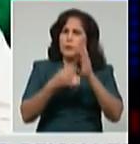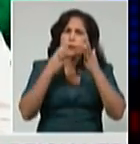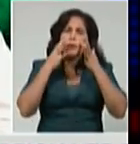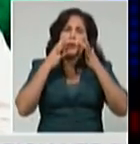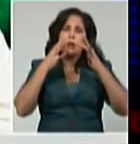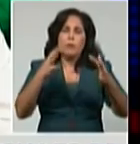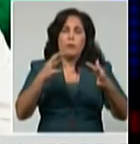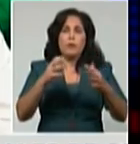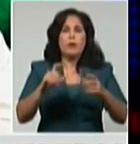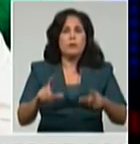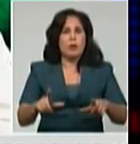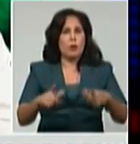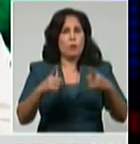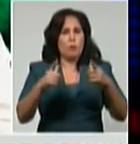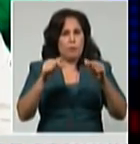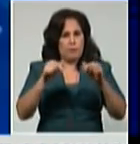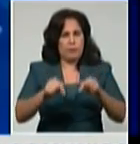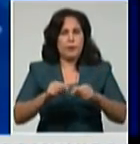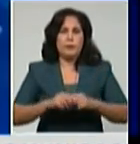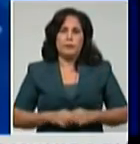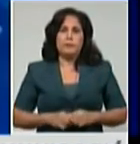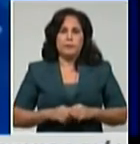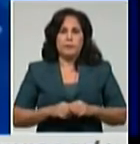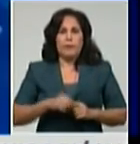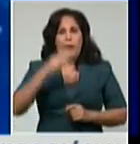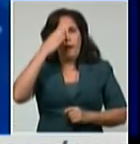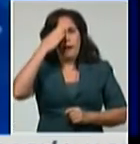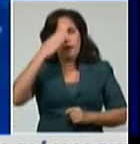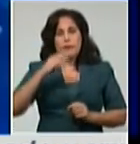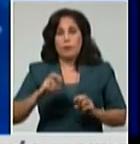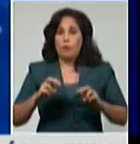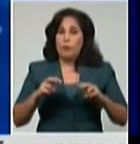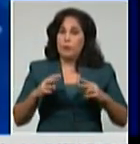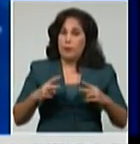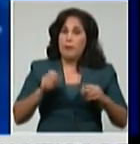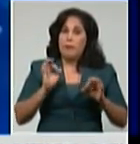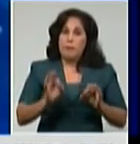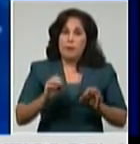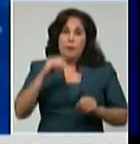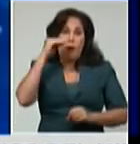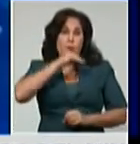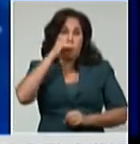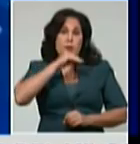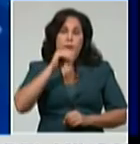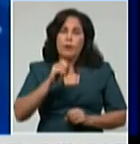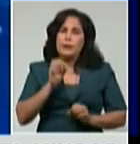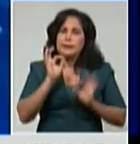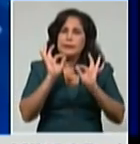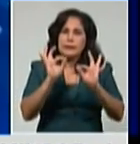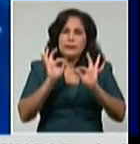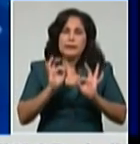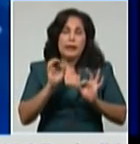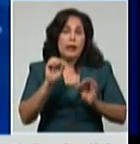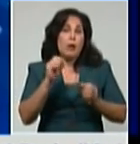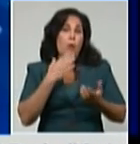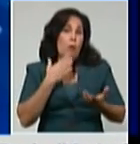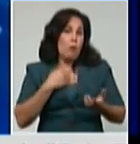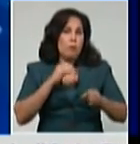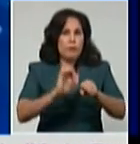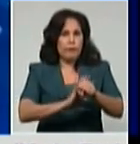el corte en ese momento. Agradecerle nuevamente por esta actualización tan detallada sobre el comportamiento de la COVID-19,